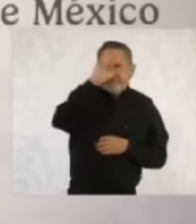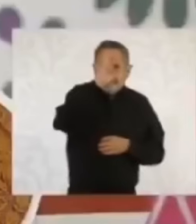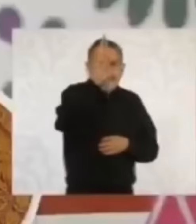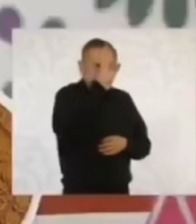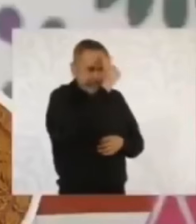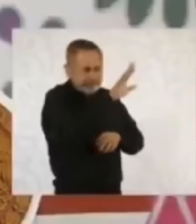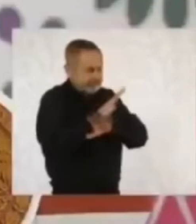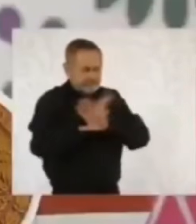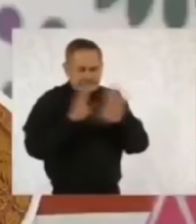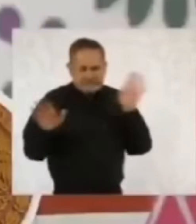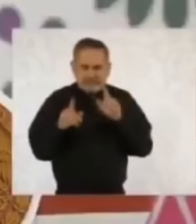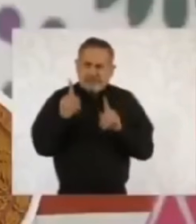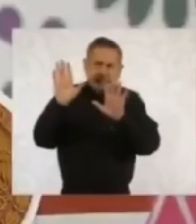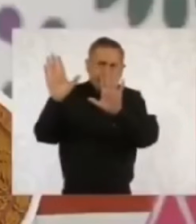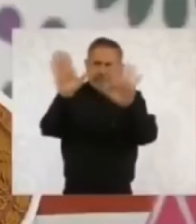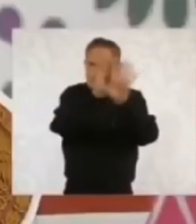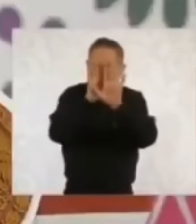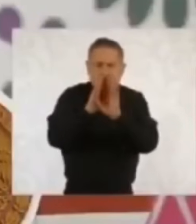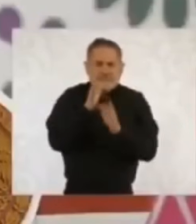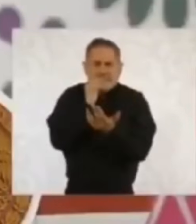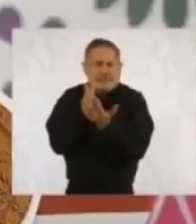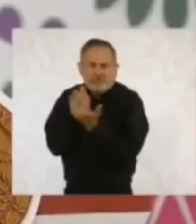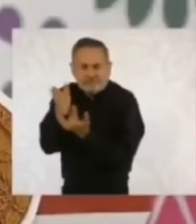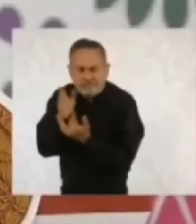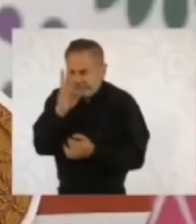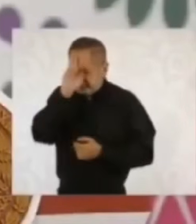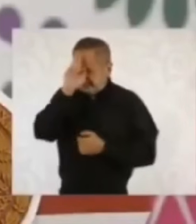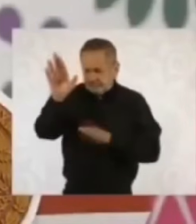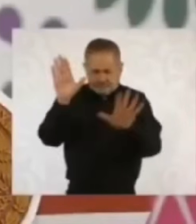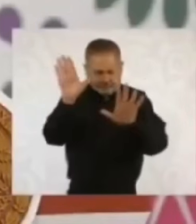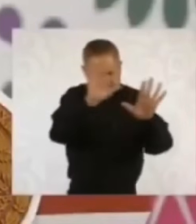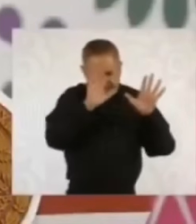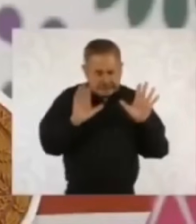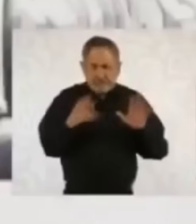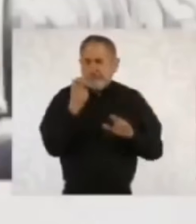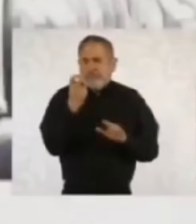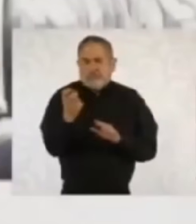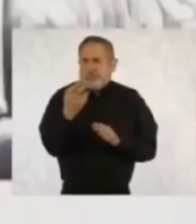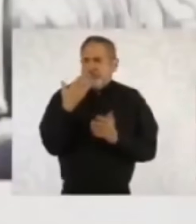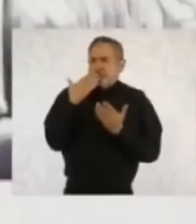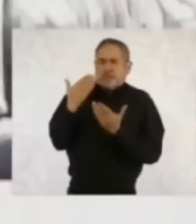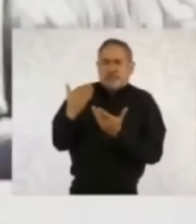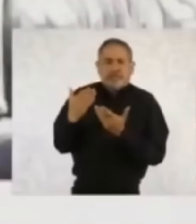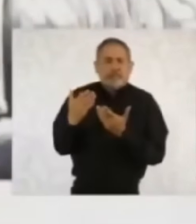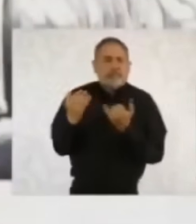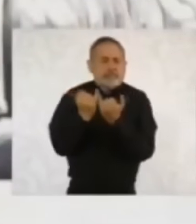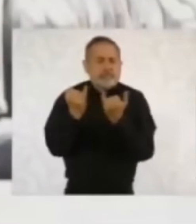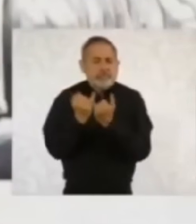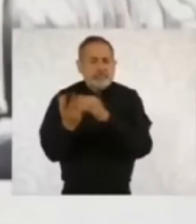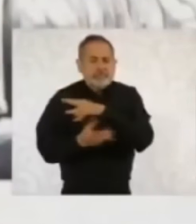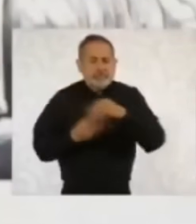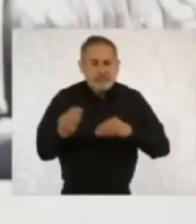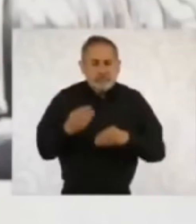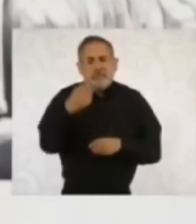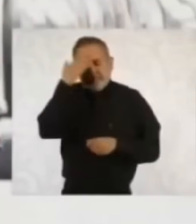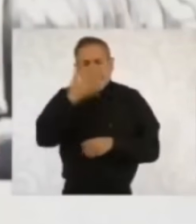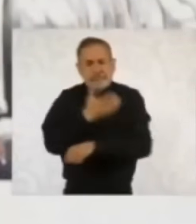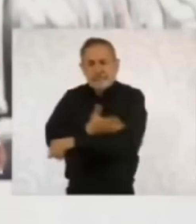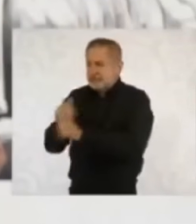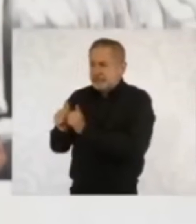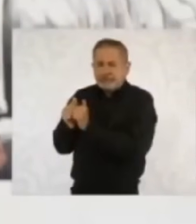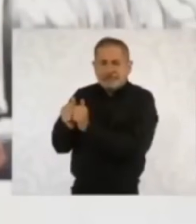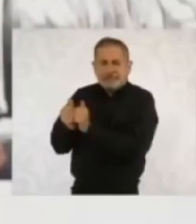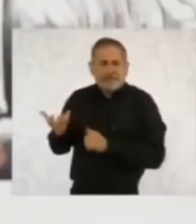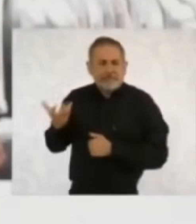respeto a la soberanía de cada nación. Entonces, ¿ya saben quiénes acompañan a